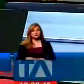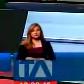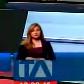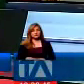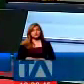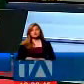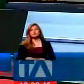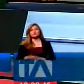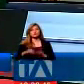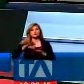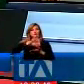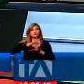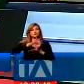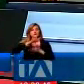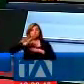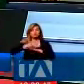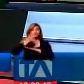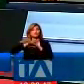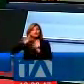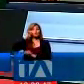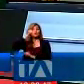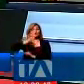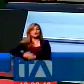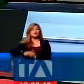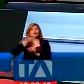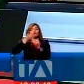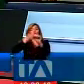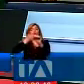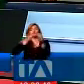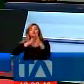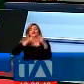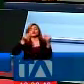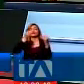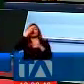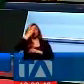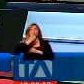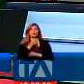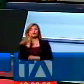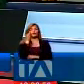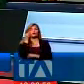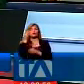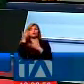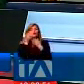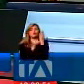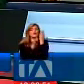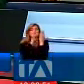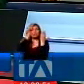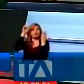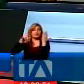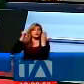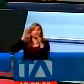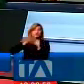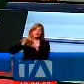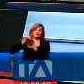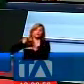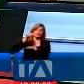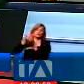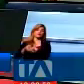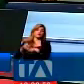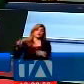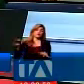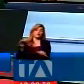El Pleno de la Asamblea Nacional está convocado para mañana con el fin de resolver el futuro político de la ministra de Gobierno, quien ha sido acusada de incumplir